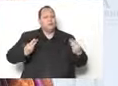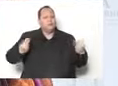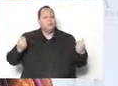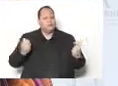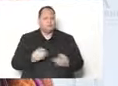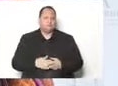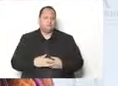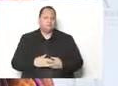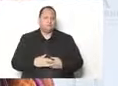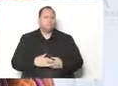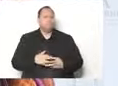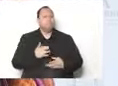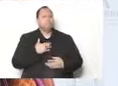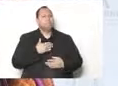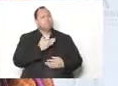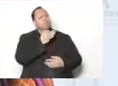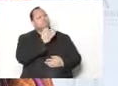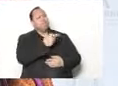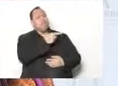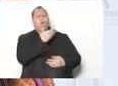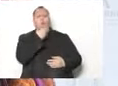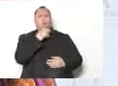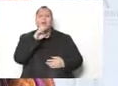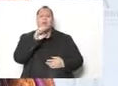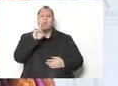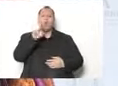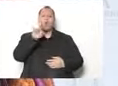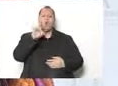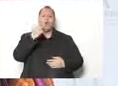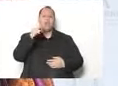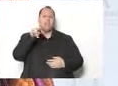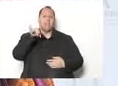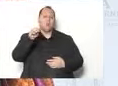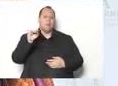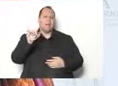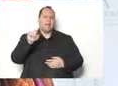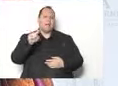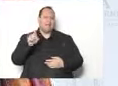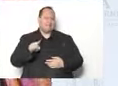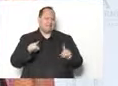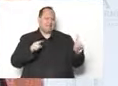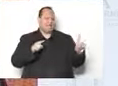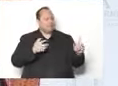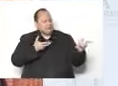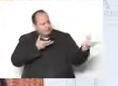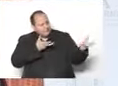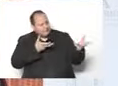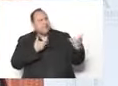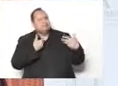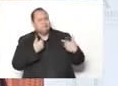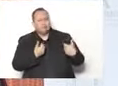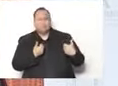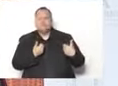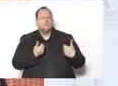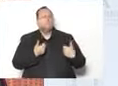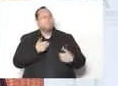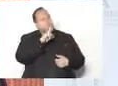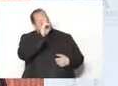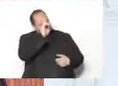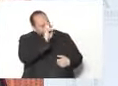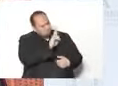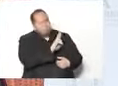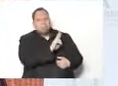Reconozco la disposición de Eugenio Maíz para el entendimiento de la empresa y